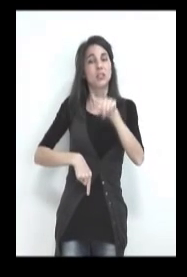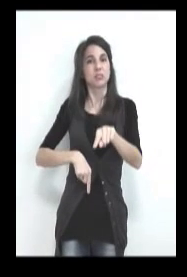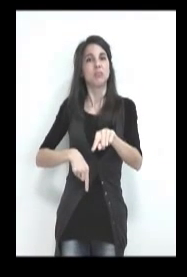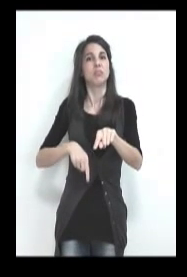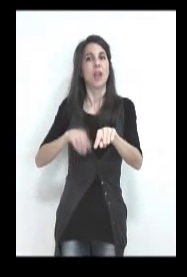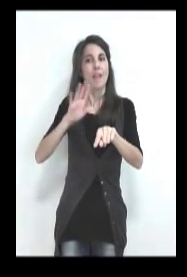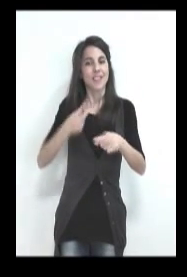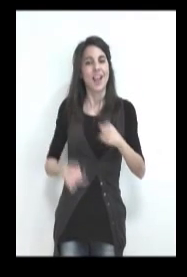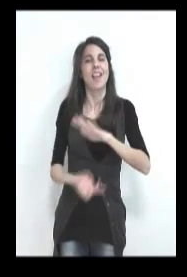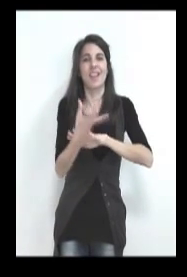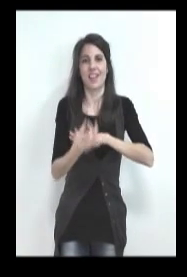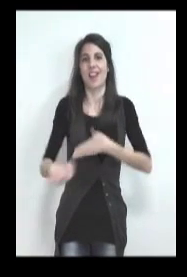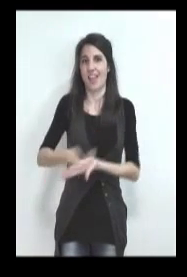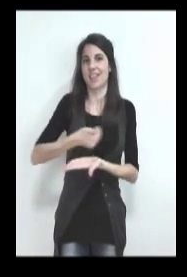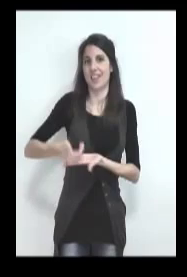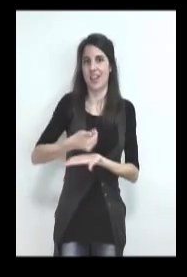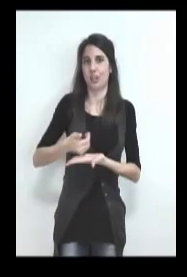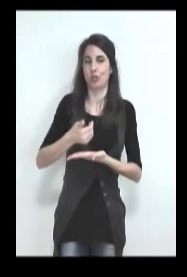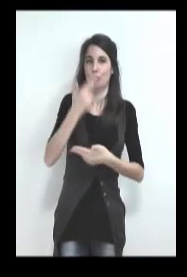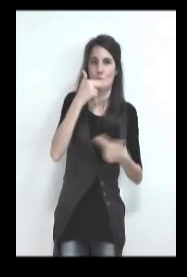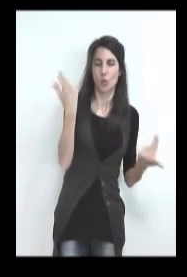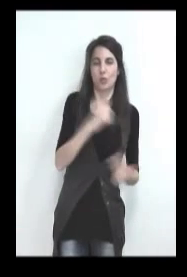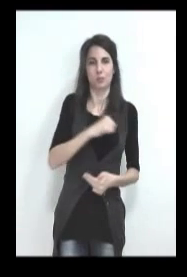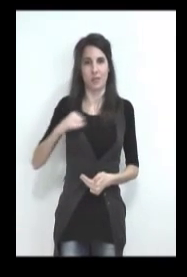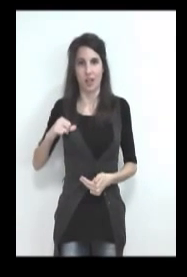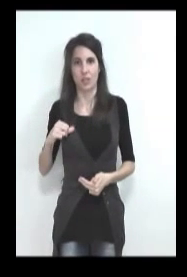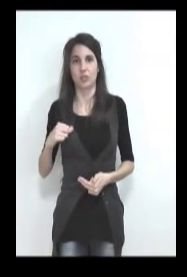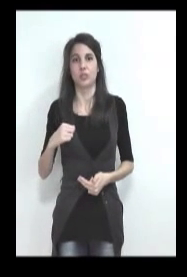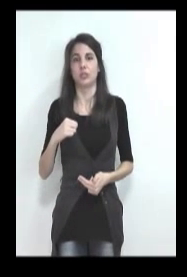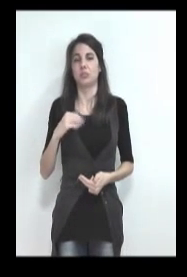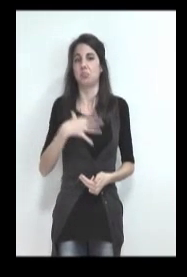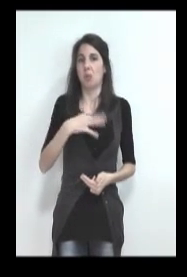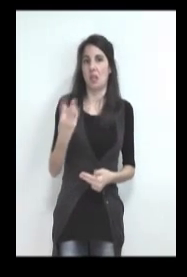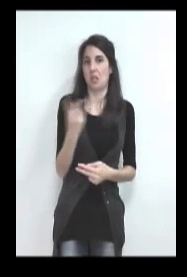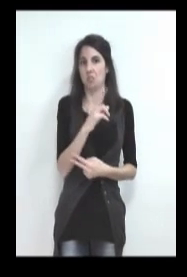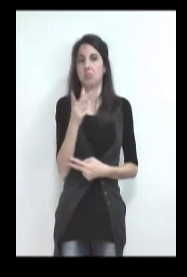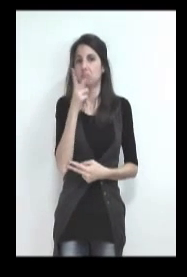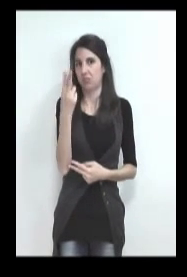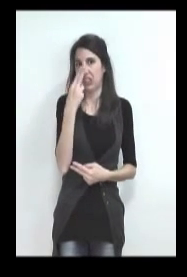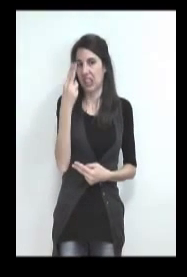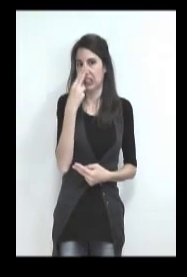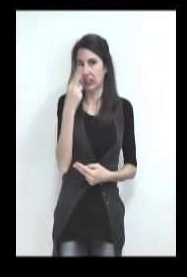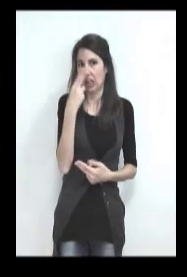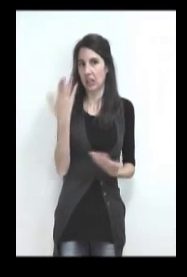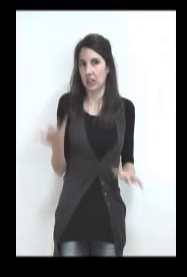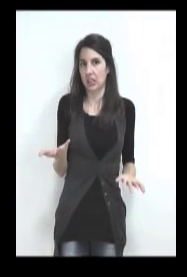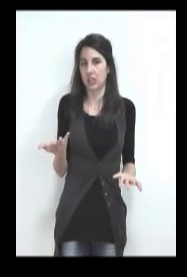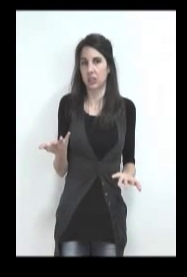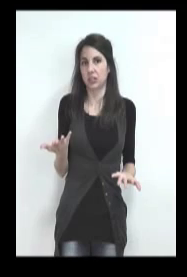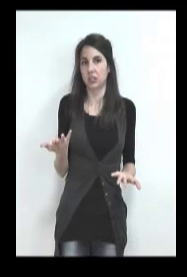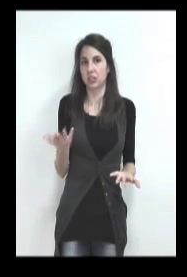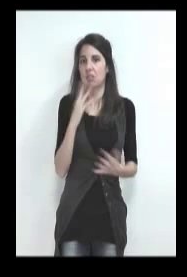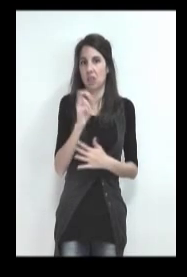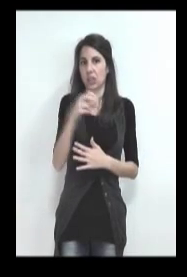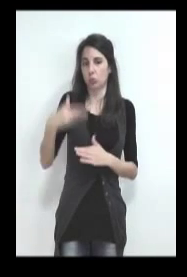nuevos ingresos tanto públicos como privados que pueden ser muy interesantes a nivel en su